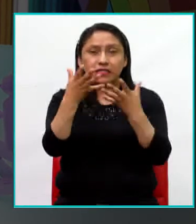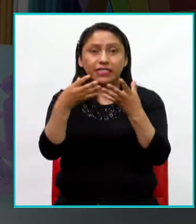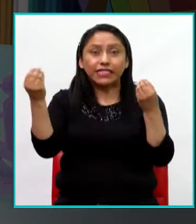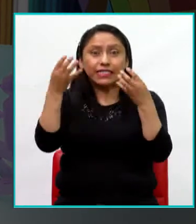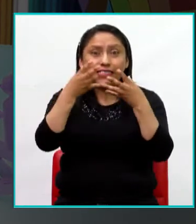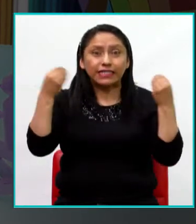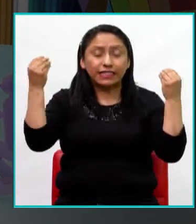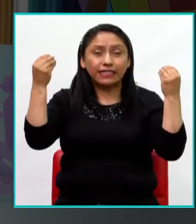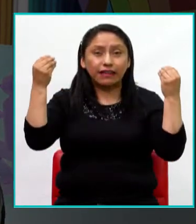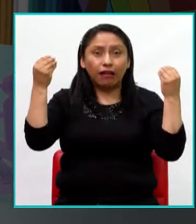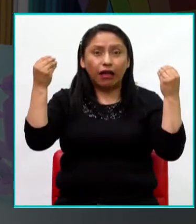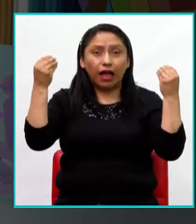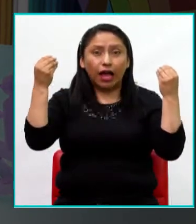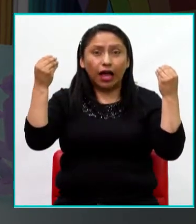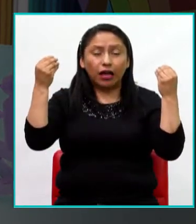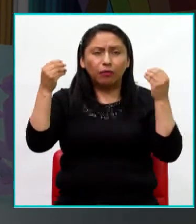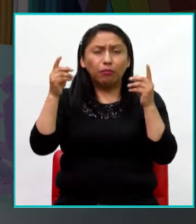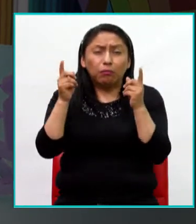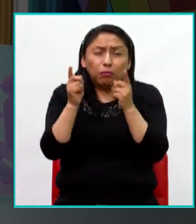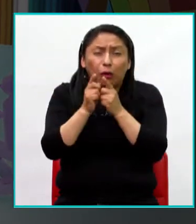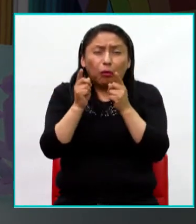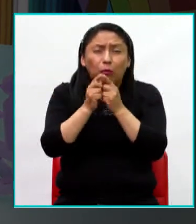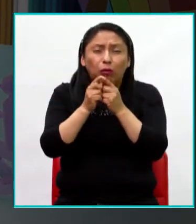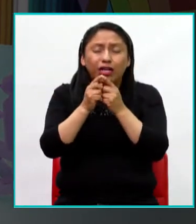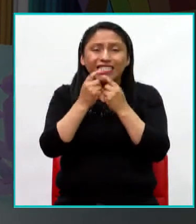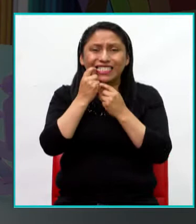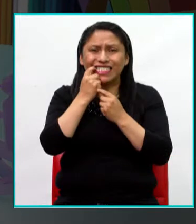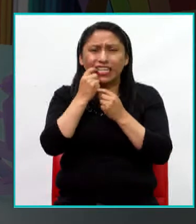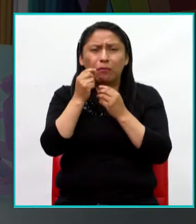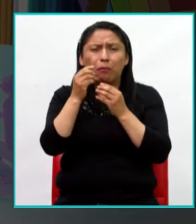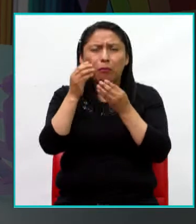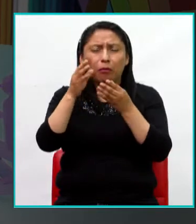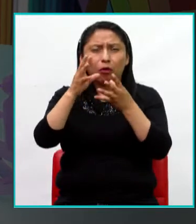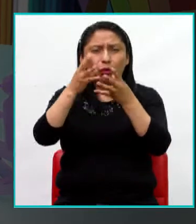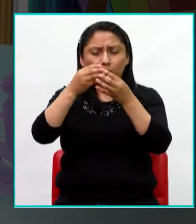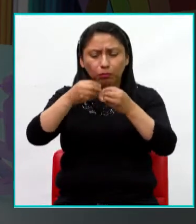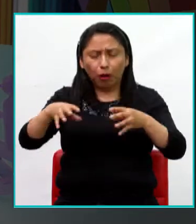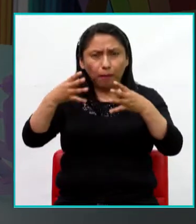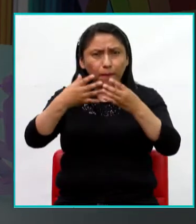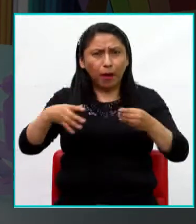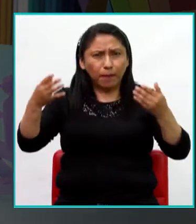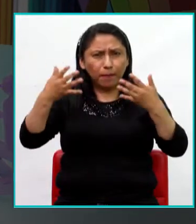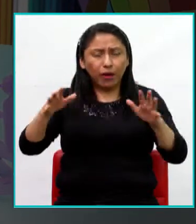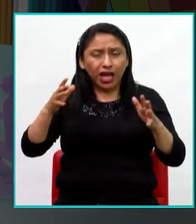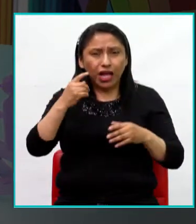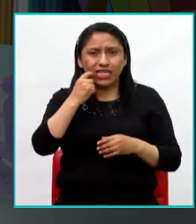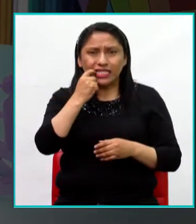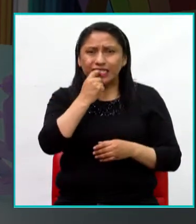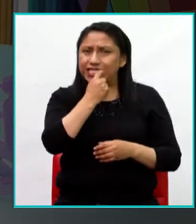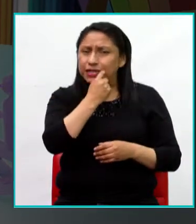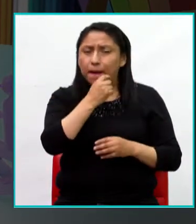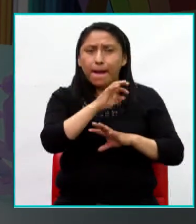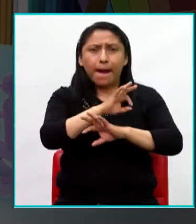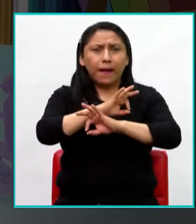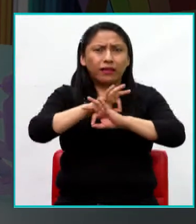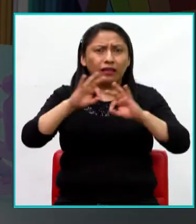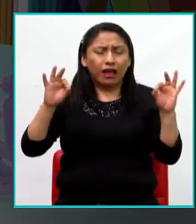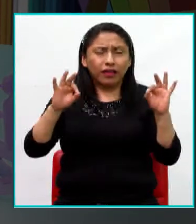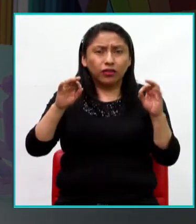así que poco a poco fue perdiendo todos sus dientes. Así que, niños, cuiden